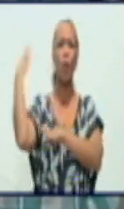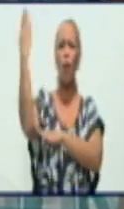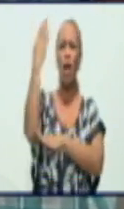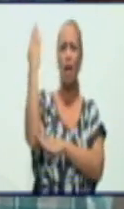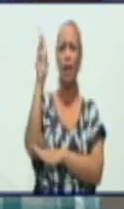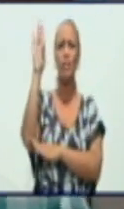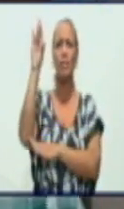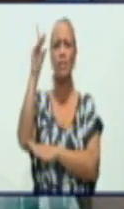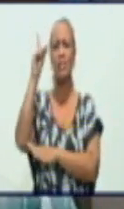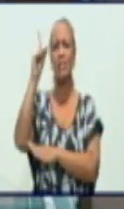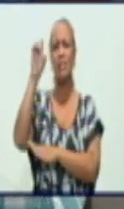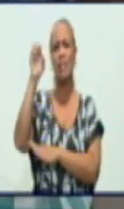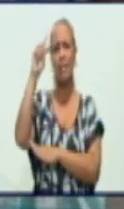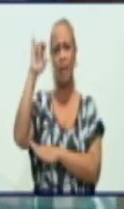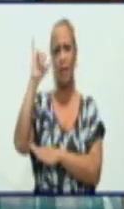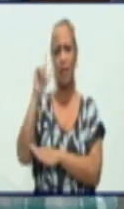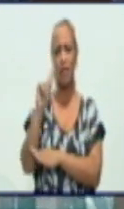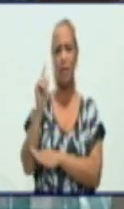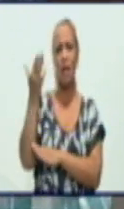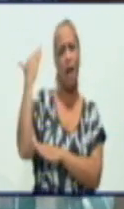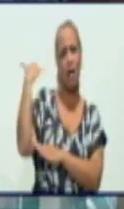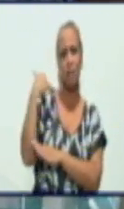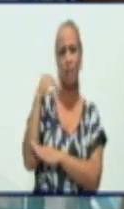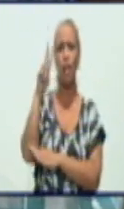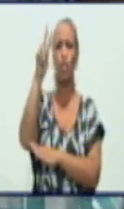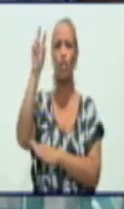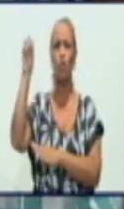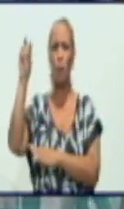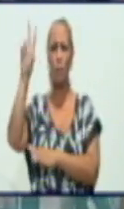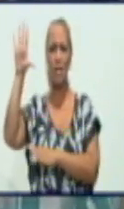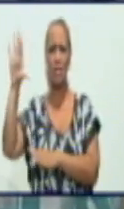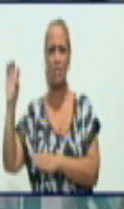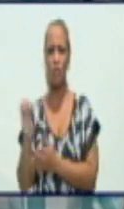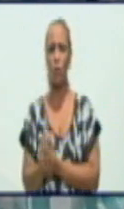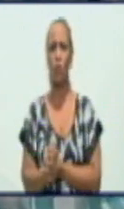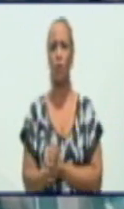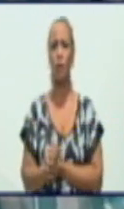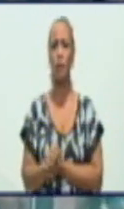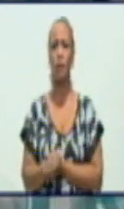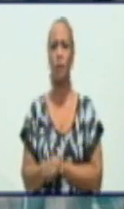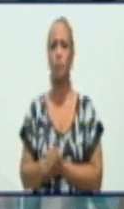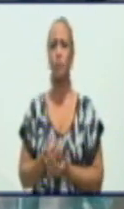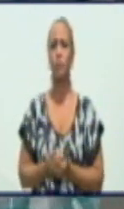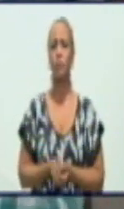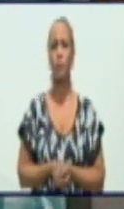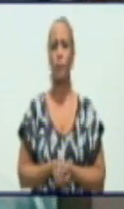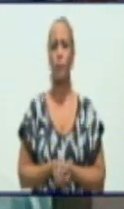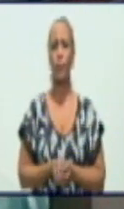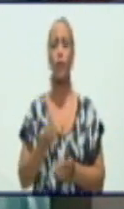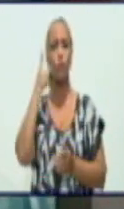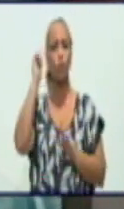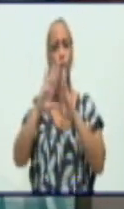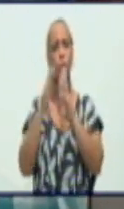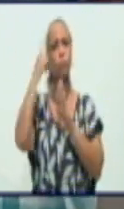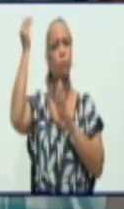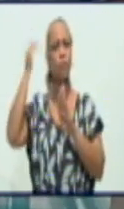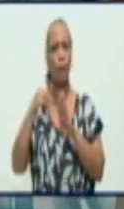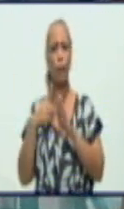obstante saltando la diferencial de la categoría 4 afectó ya todos los destrozos que hizo en los municipios costeros